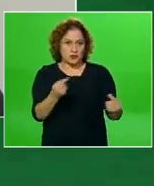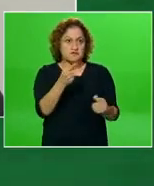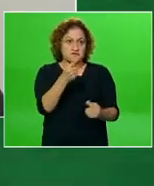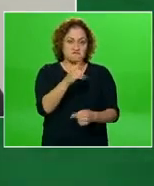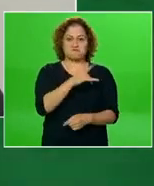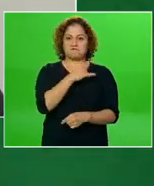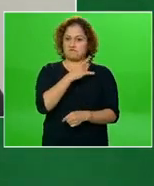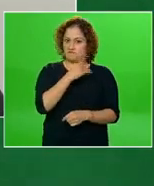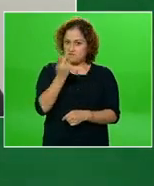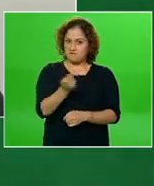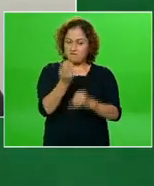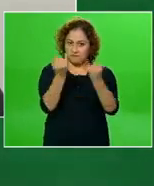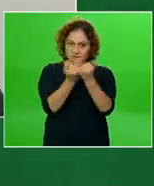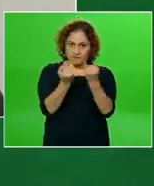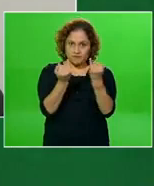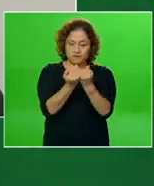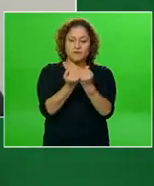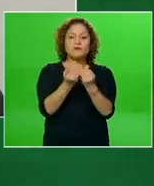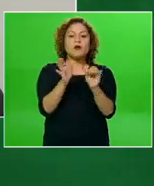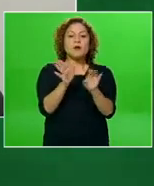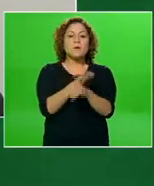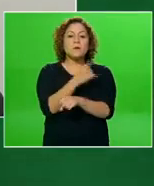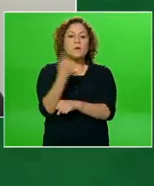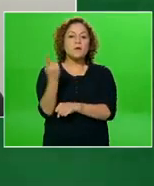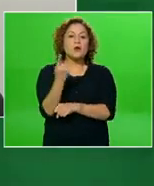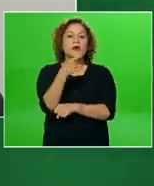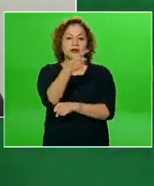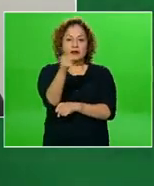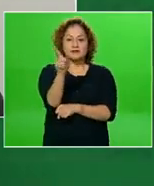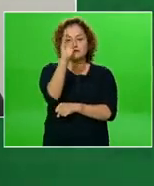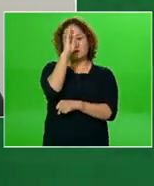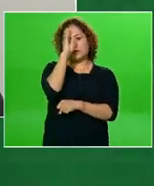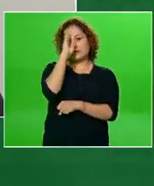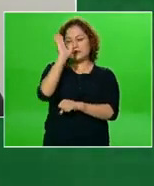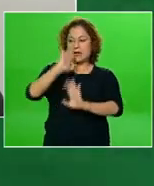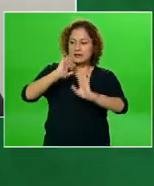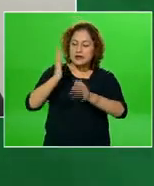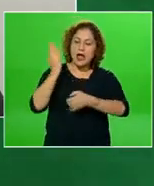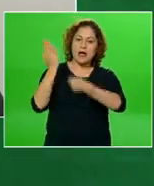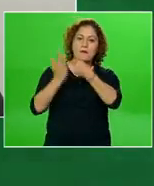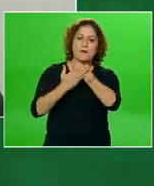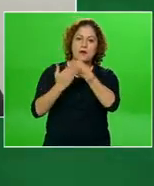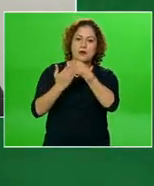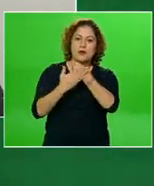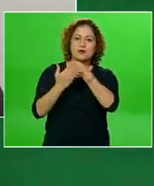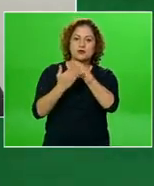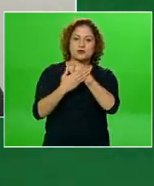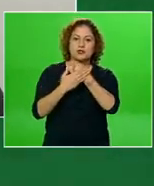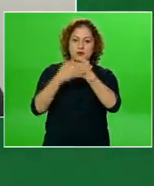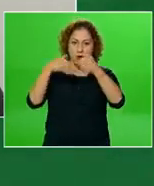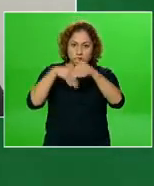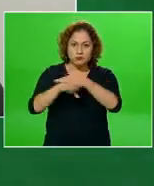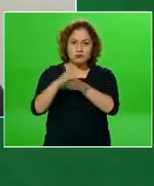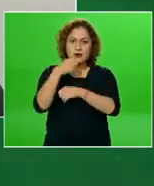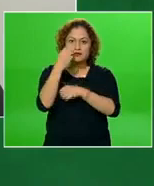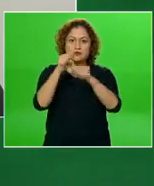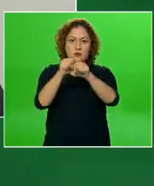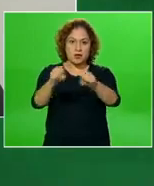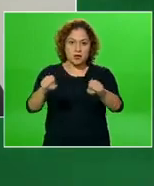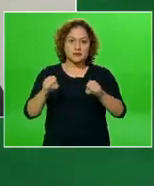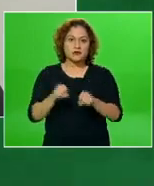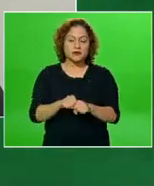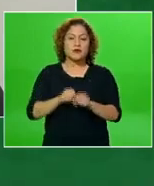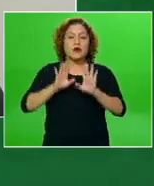están viendo que posiblemente en siguientes semanas dependiendo de la entidad federativa en las cuales ellos residan pues